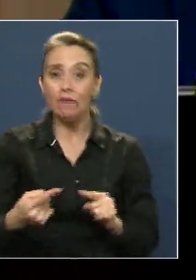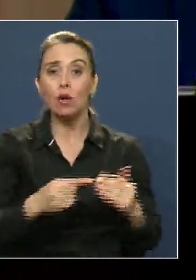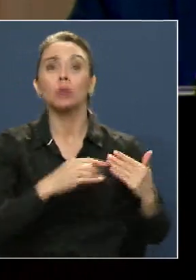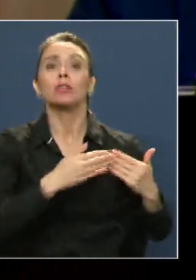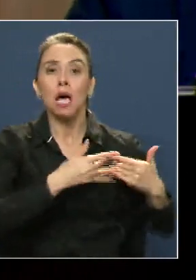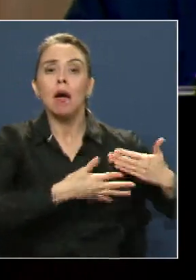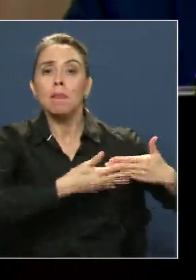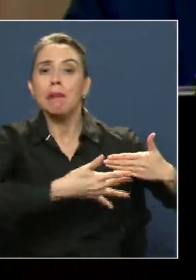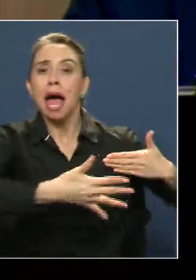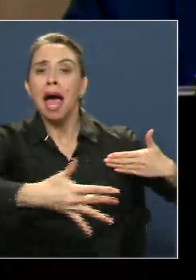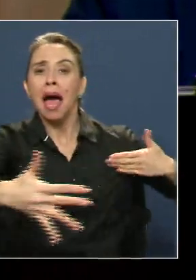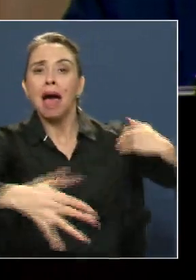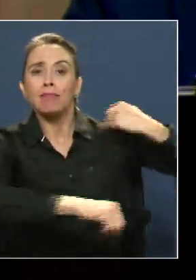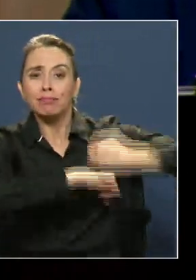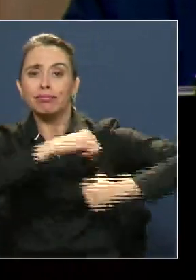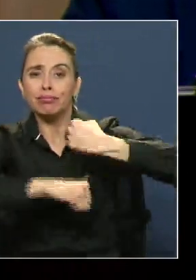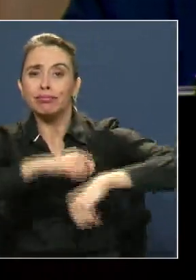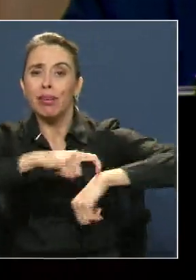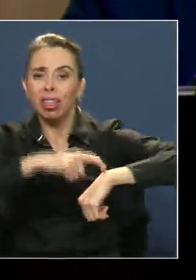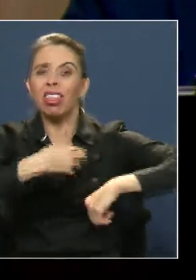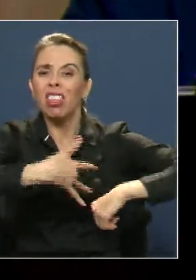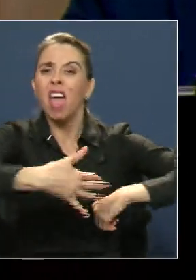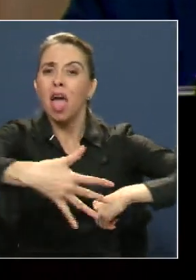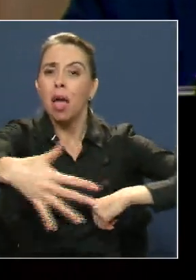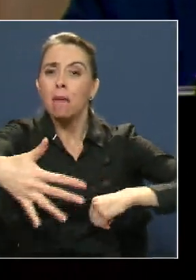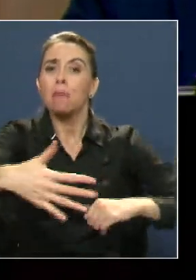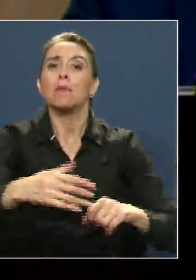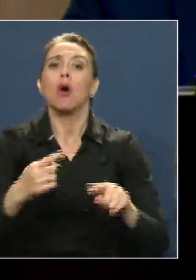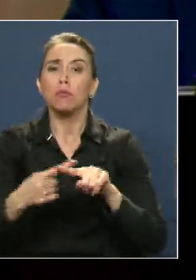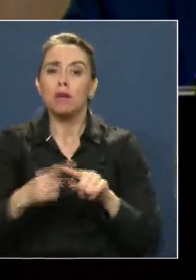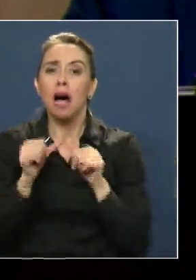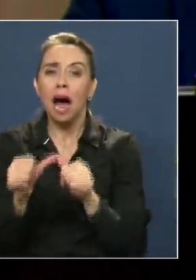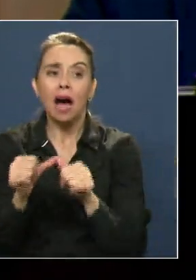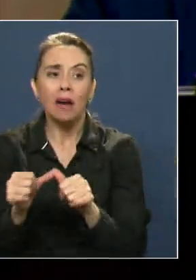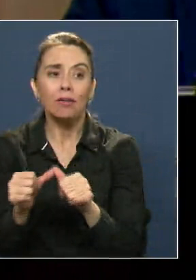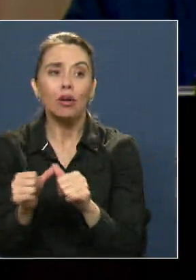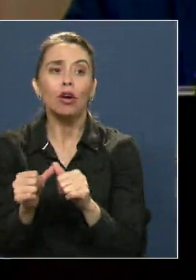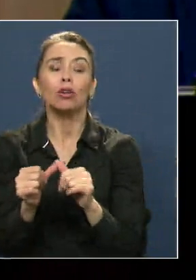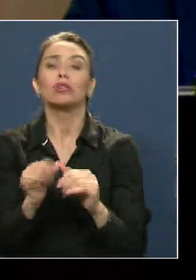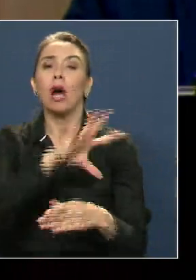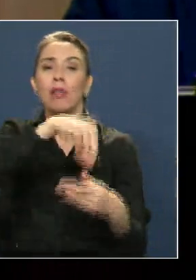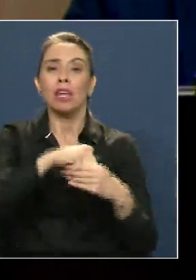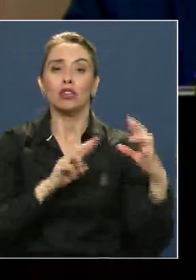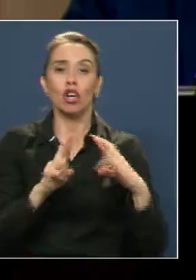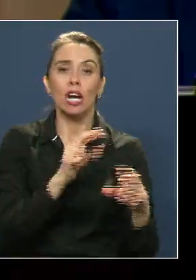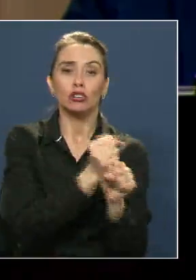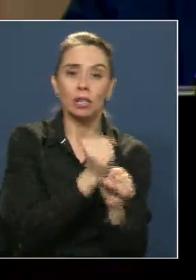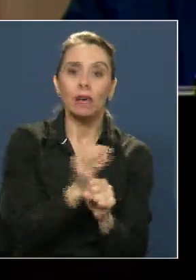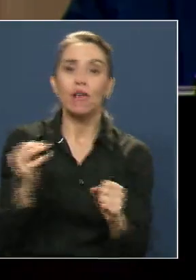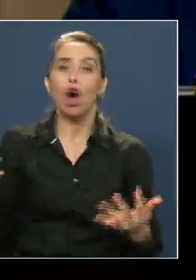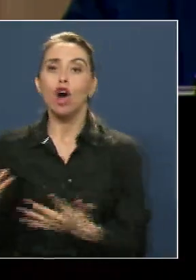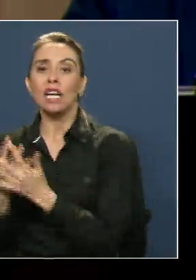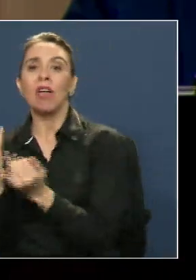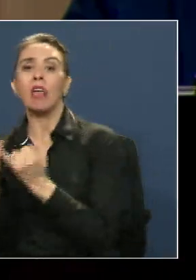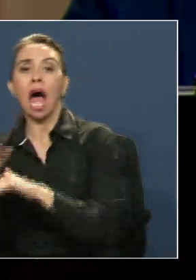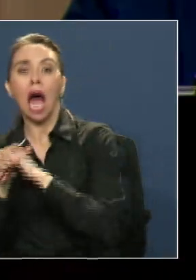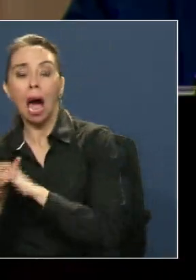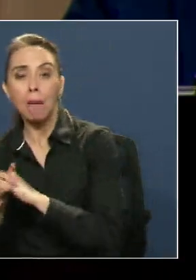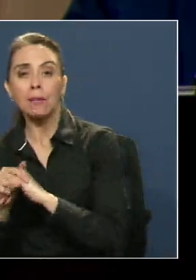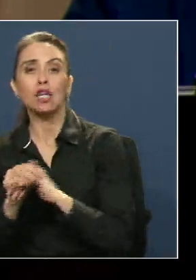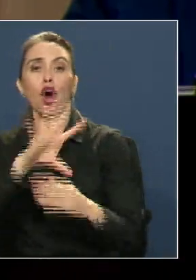estas conductas en el tiempo, en situaciones de incluso relación laboral, red de amigos, familiar, entre otros